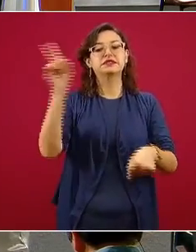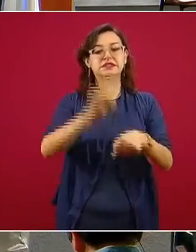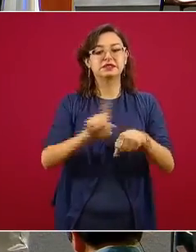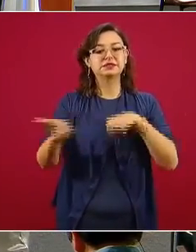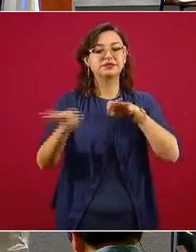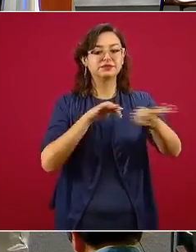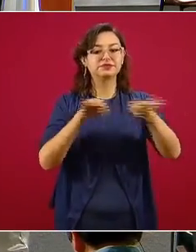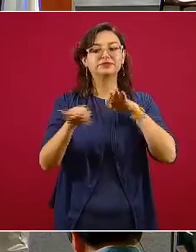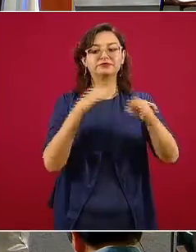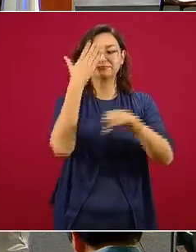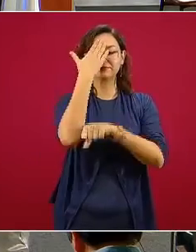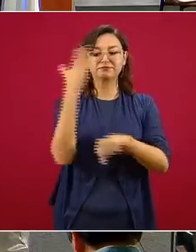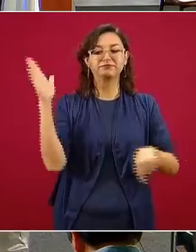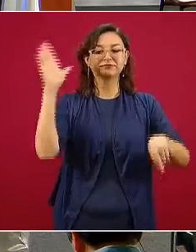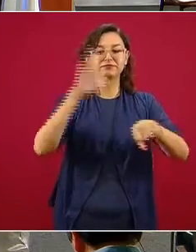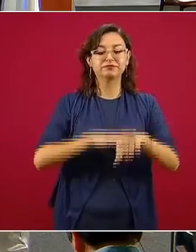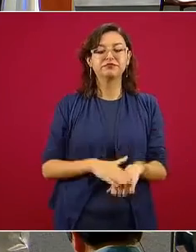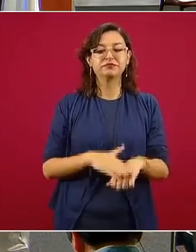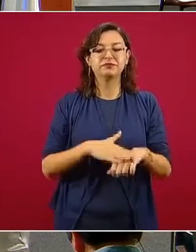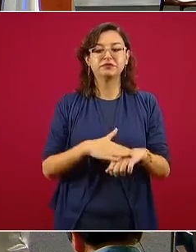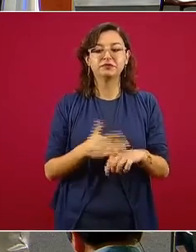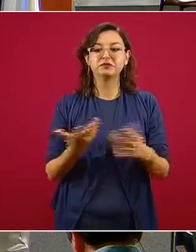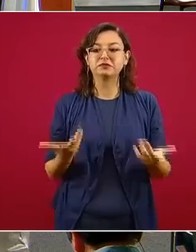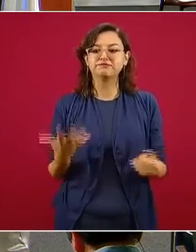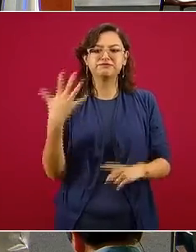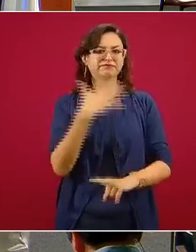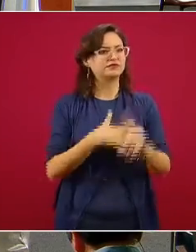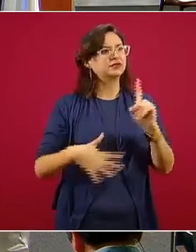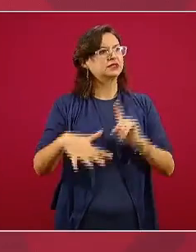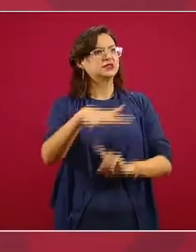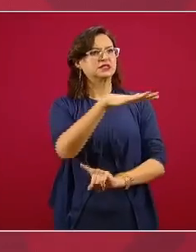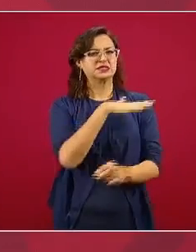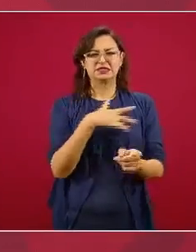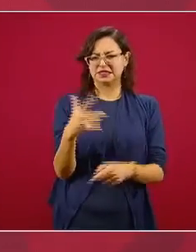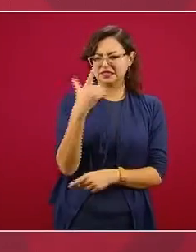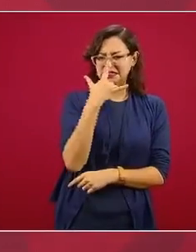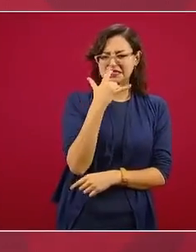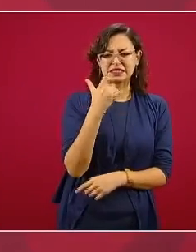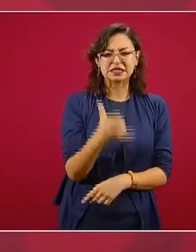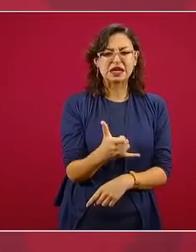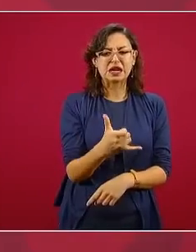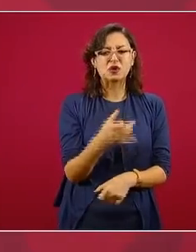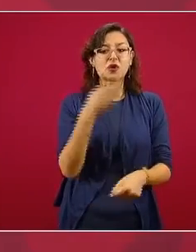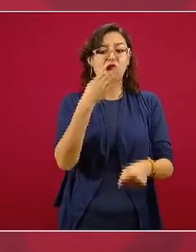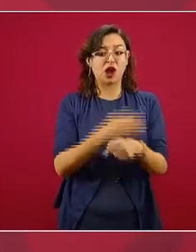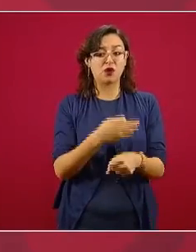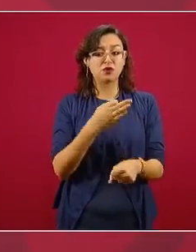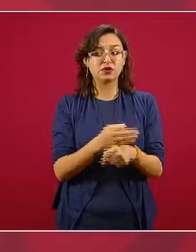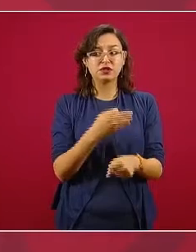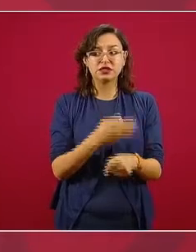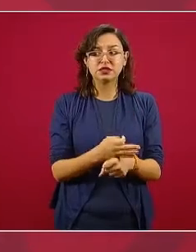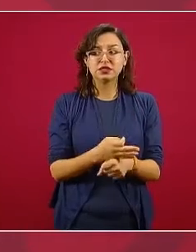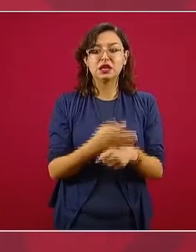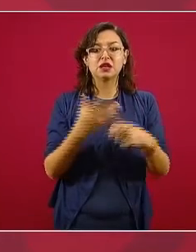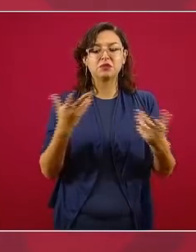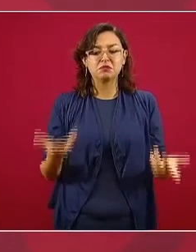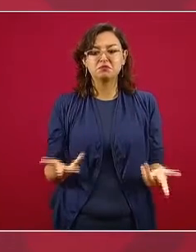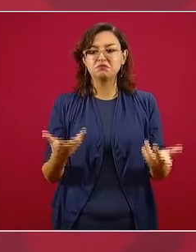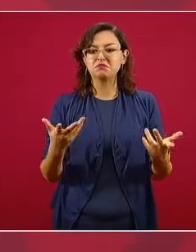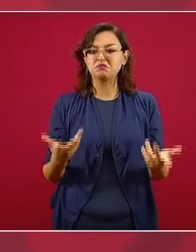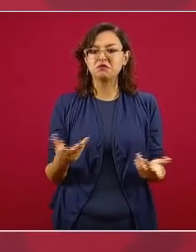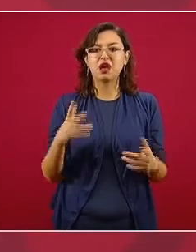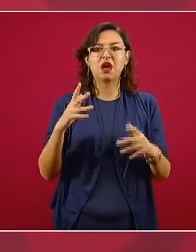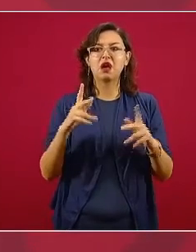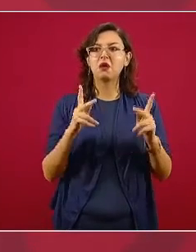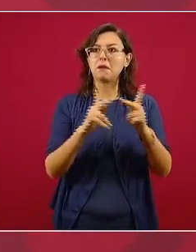del Trabajo en condiciones totalmente atípicas. En esta ocasión no hay congregaciones